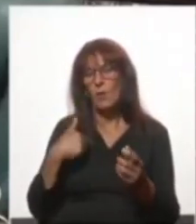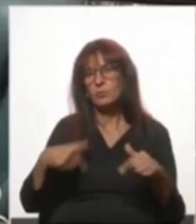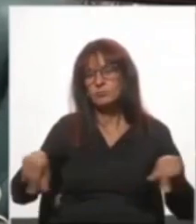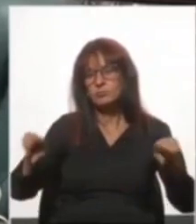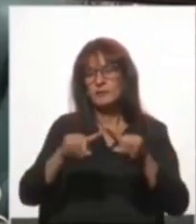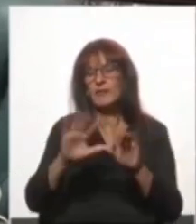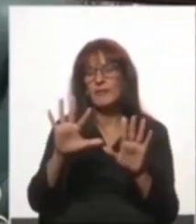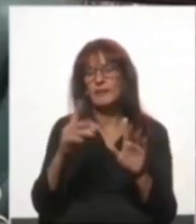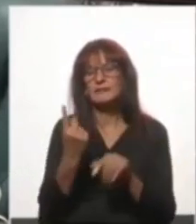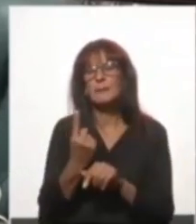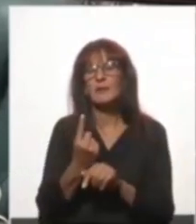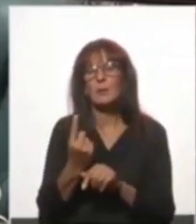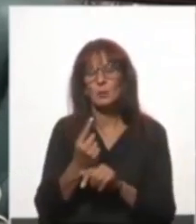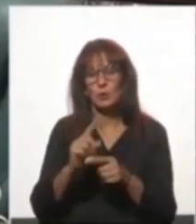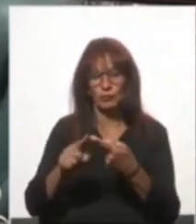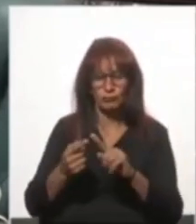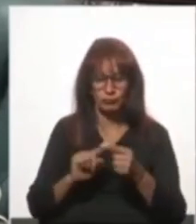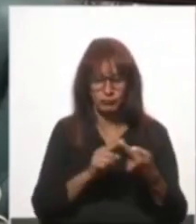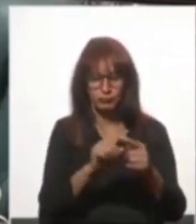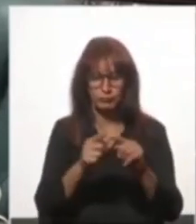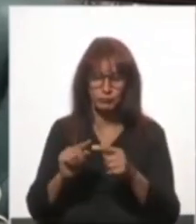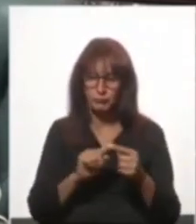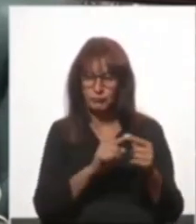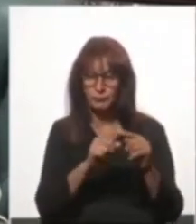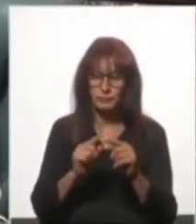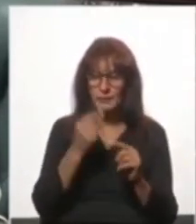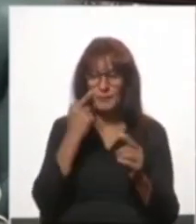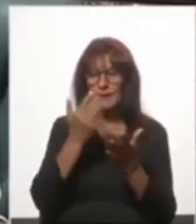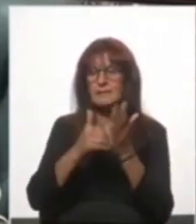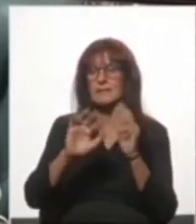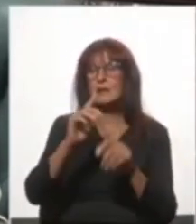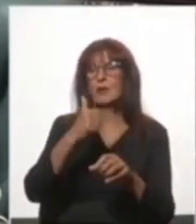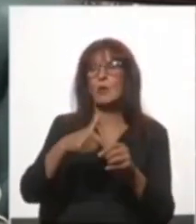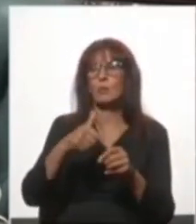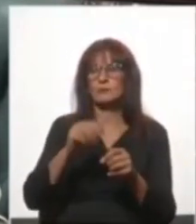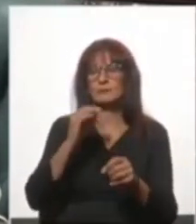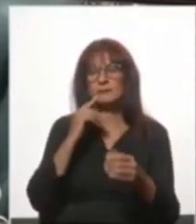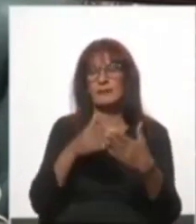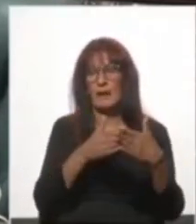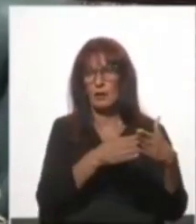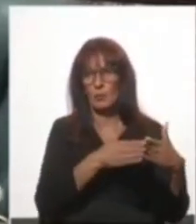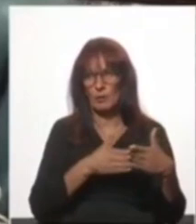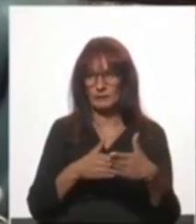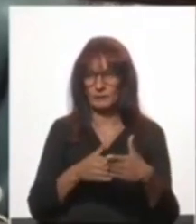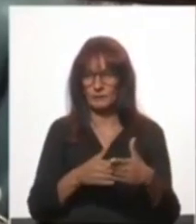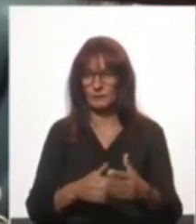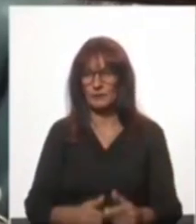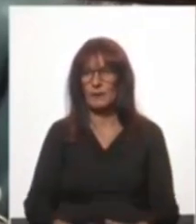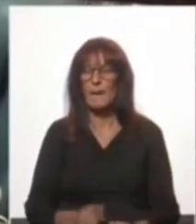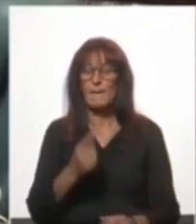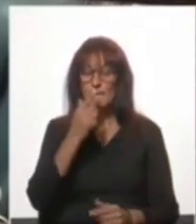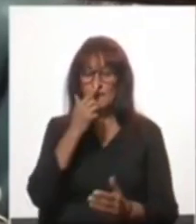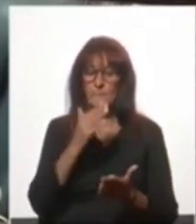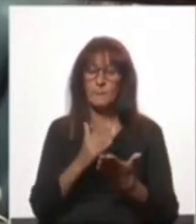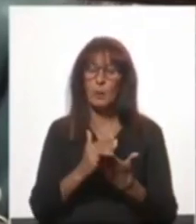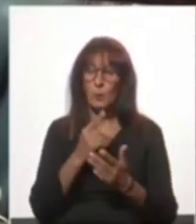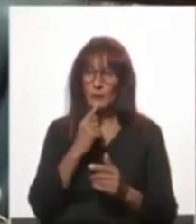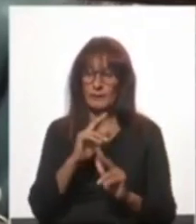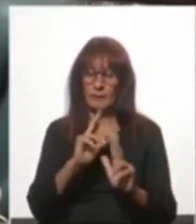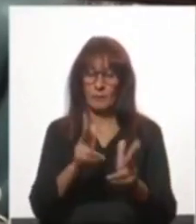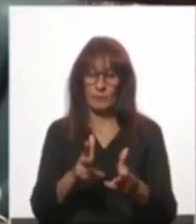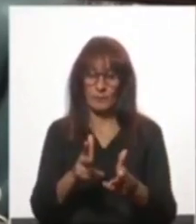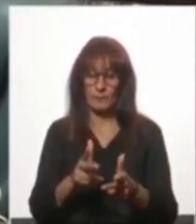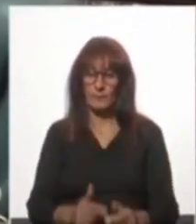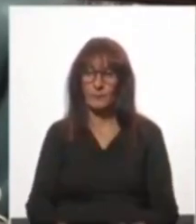de 10 minutos, ¿sí?, la desmonopolización de los combustibles en los aeropuertos. Por último, decíamos